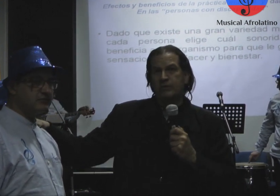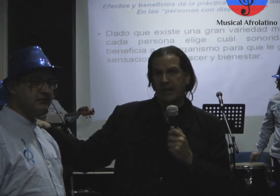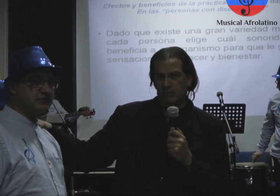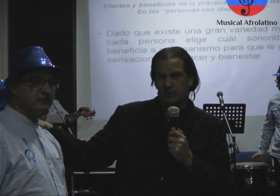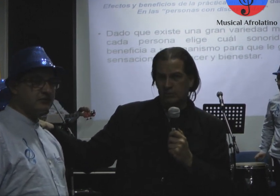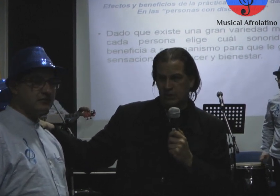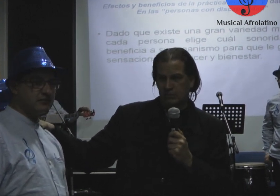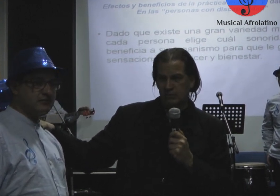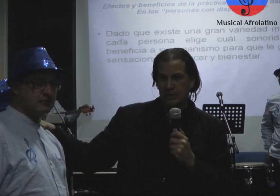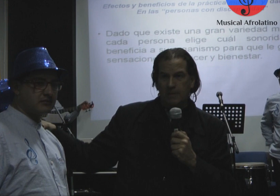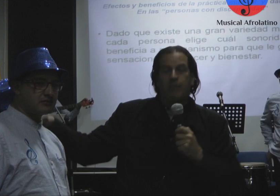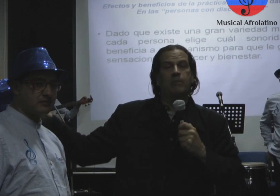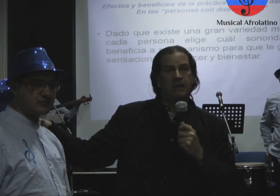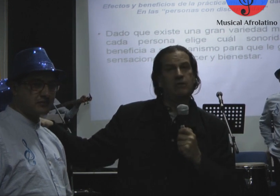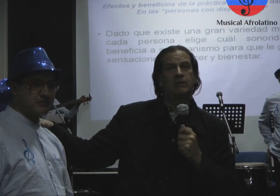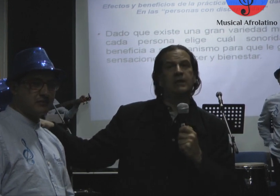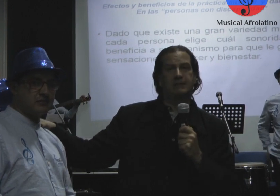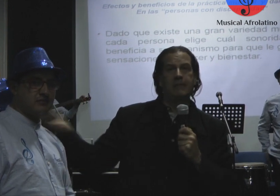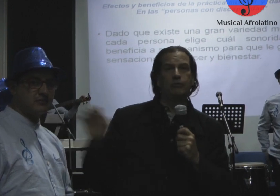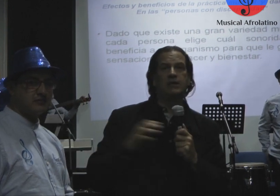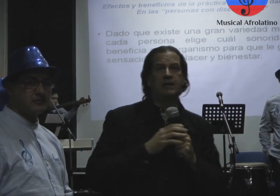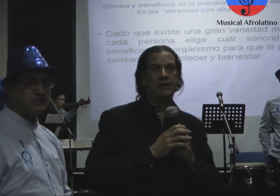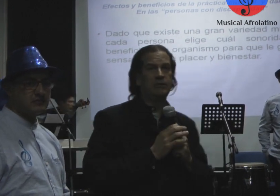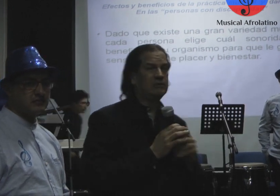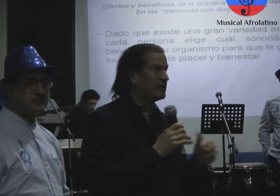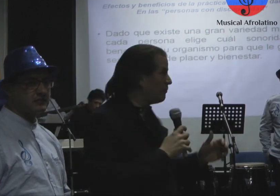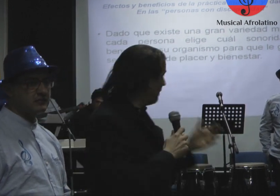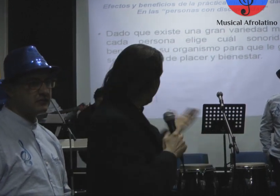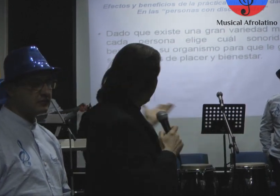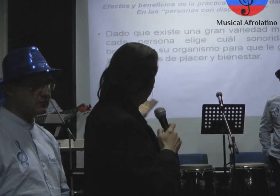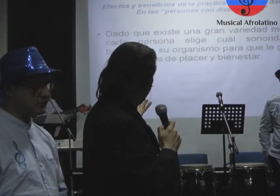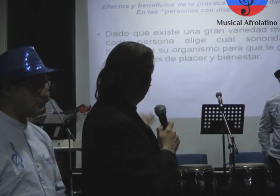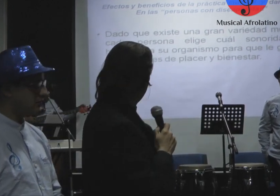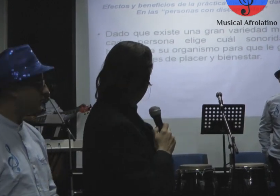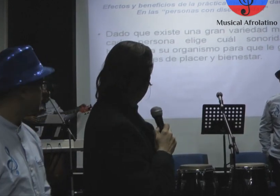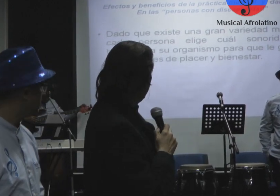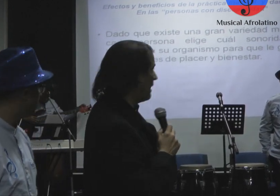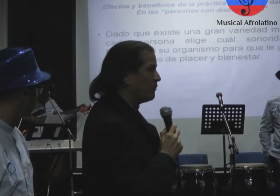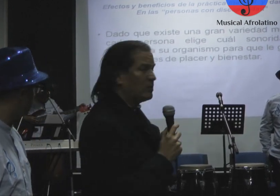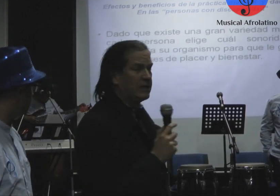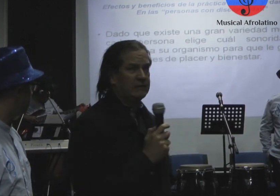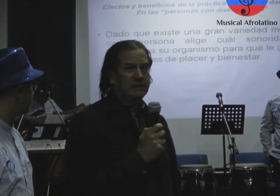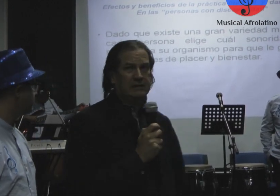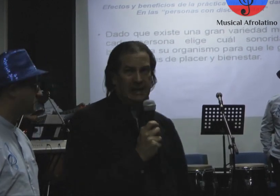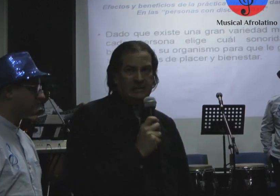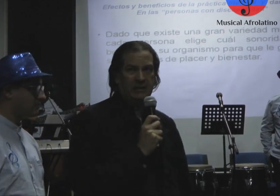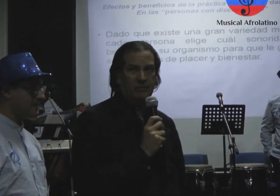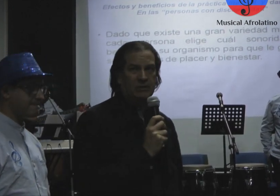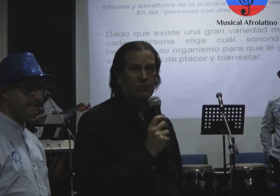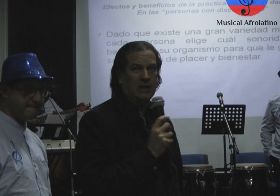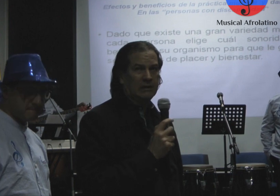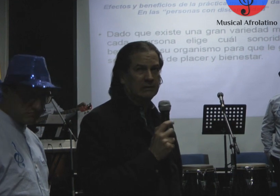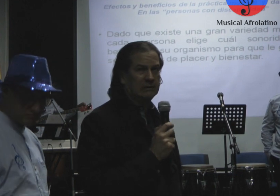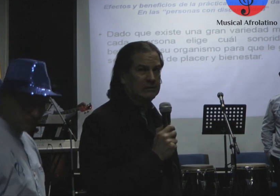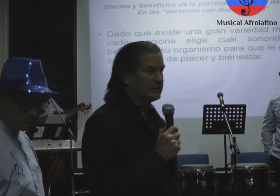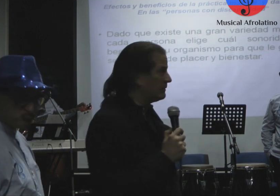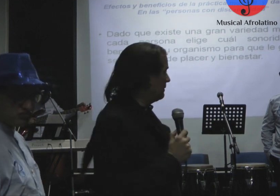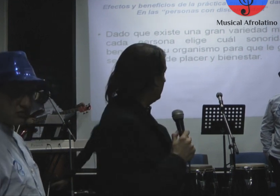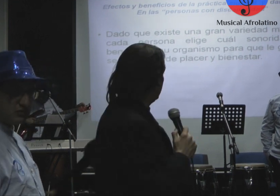familia, muy sanos estos chicos, por medio de esta música que ellos, de su preferencia, de la música esta, salsa que vamos a